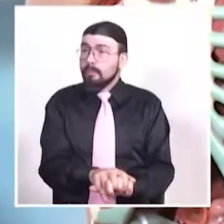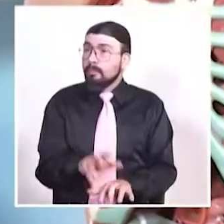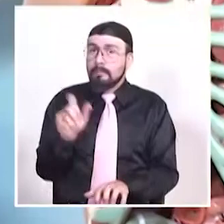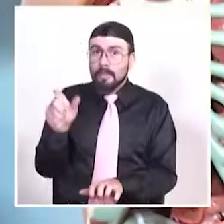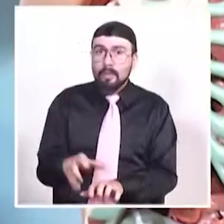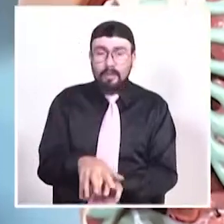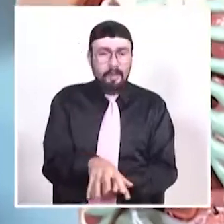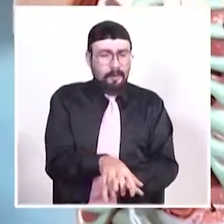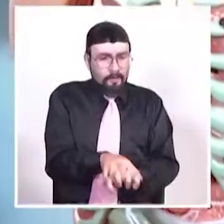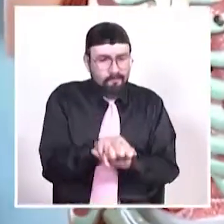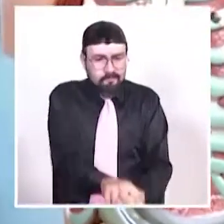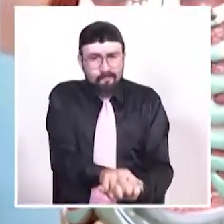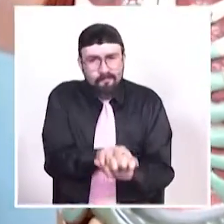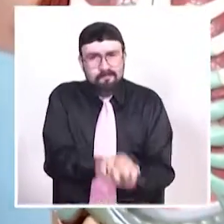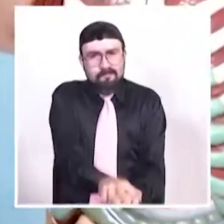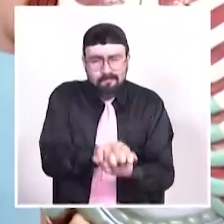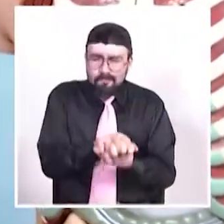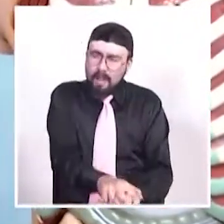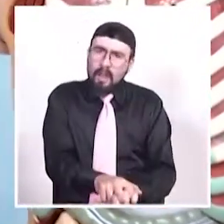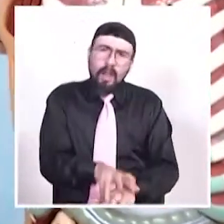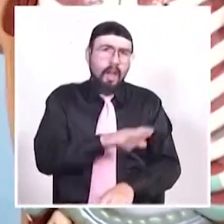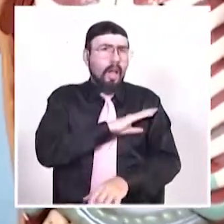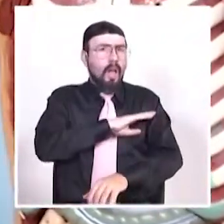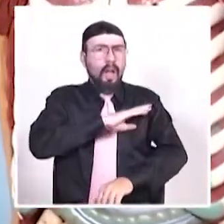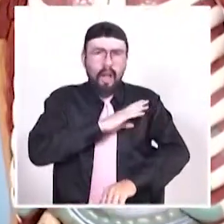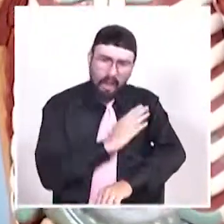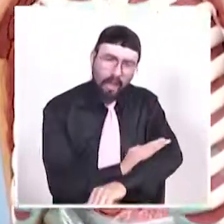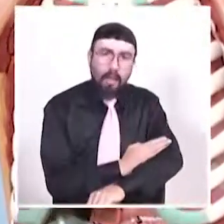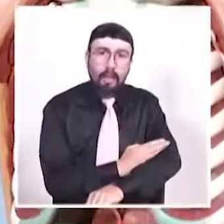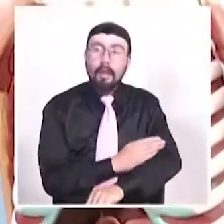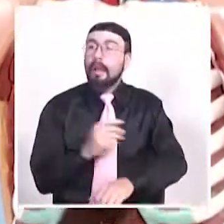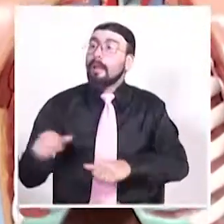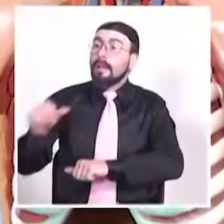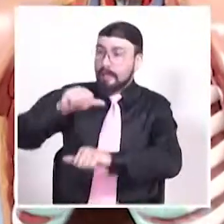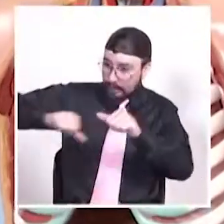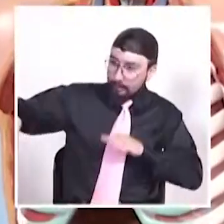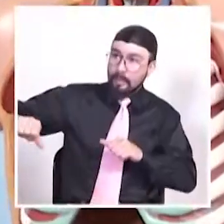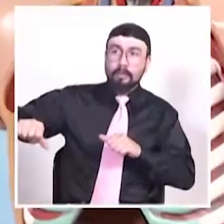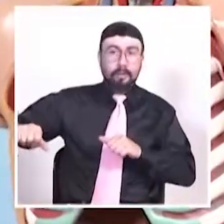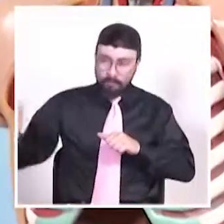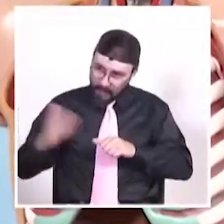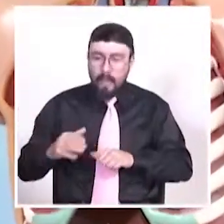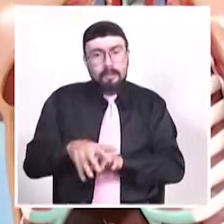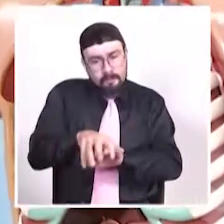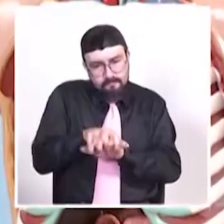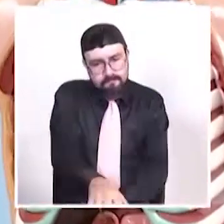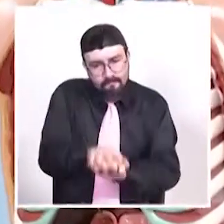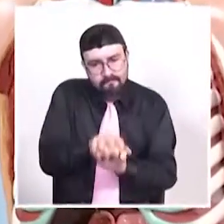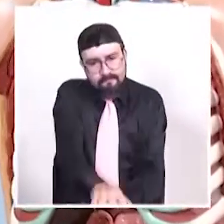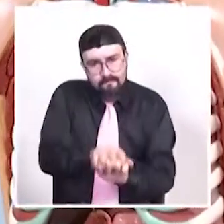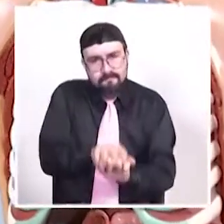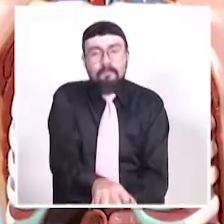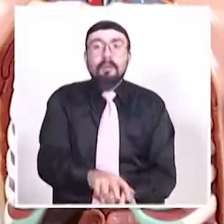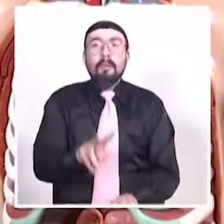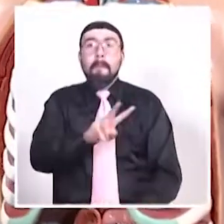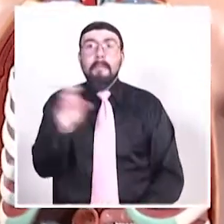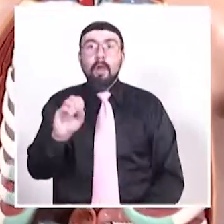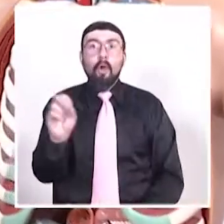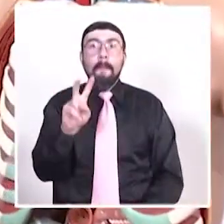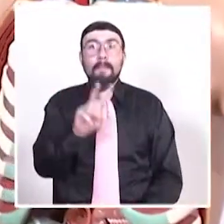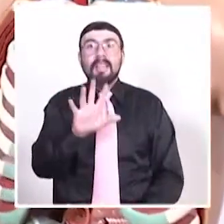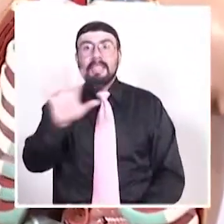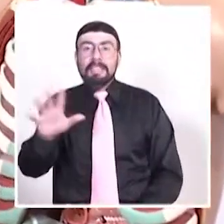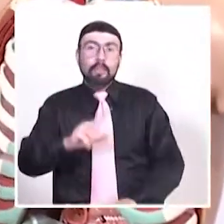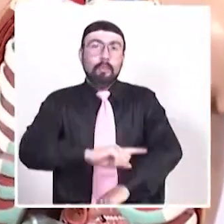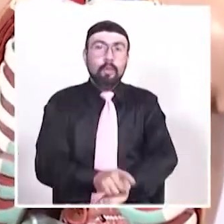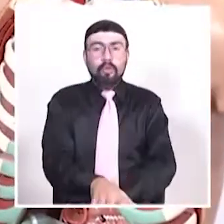sea el proveedor de las compresiones se canse muy rápido. Entonces hay que estarlo reemplazando. Y durante los 20 o 25 minutos que dure